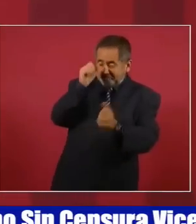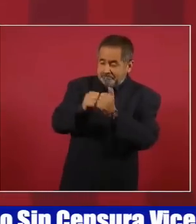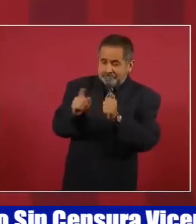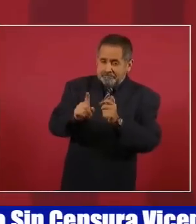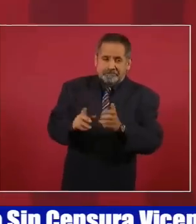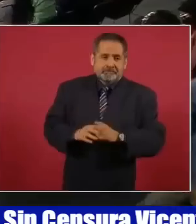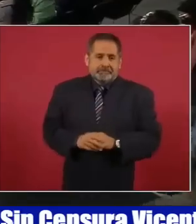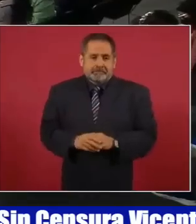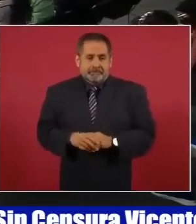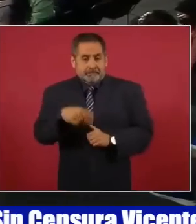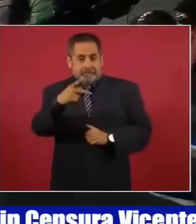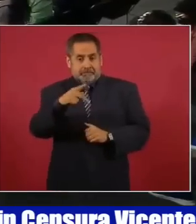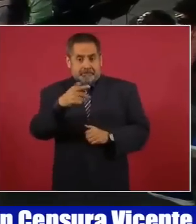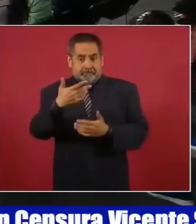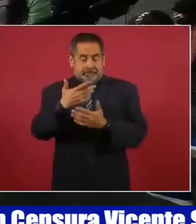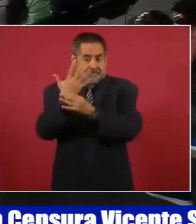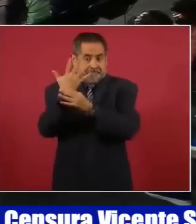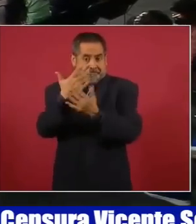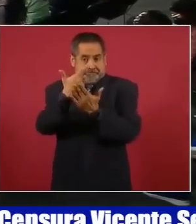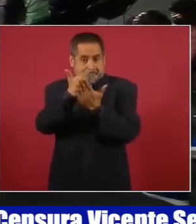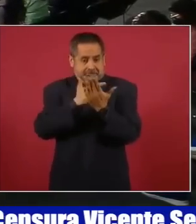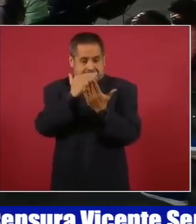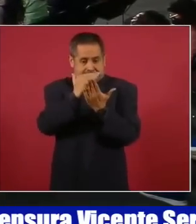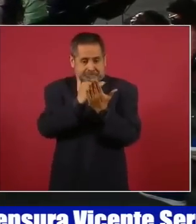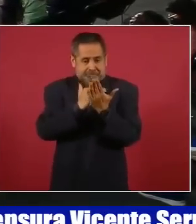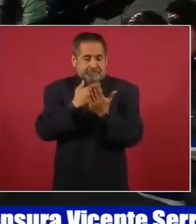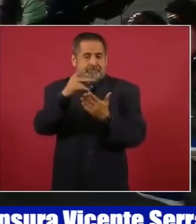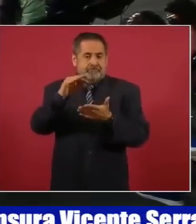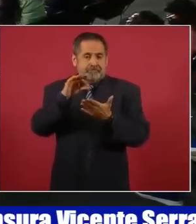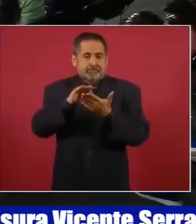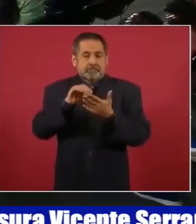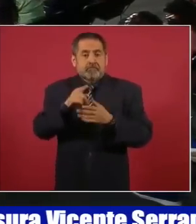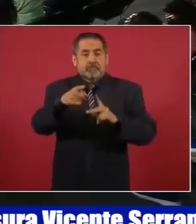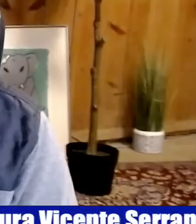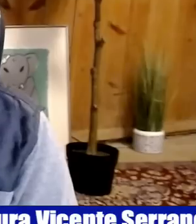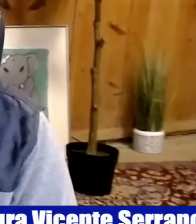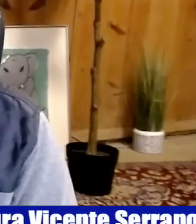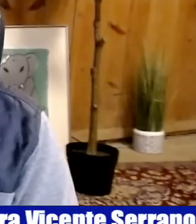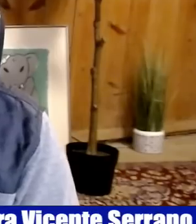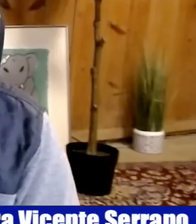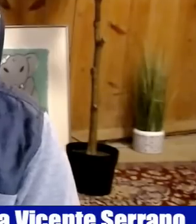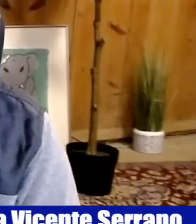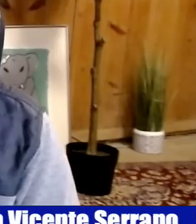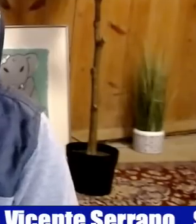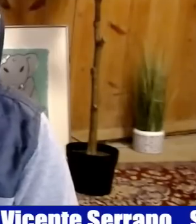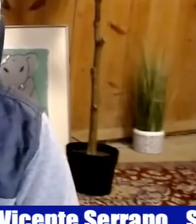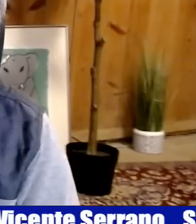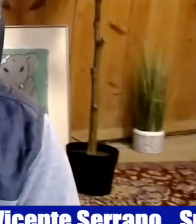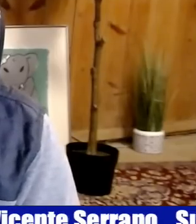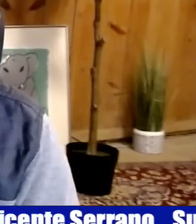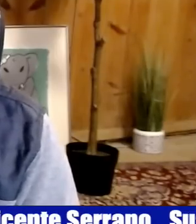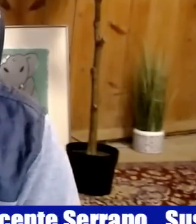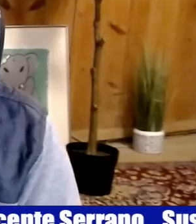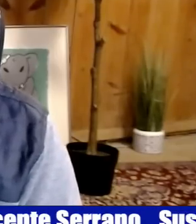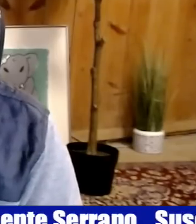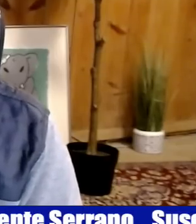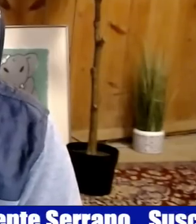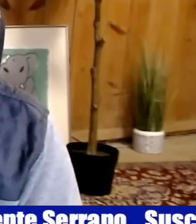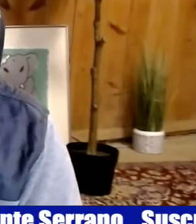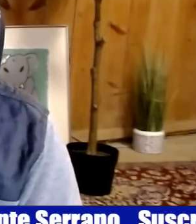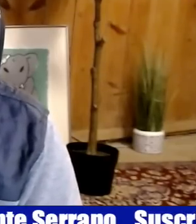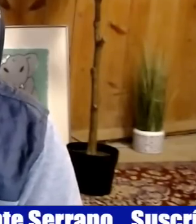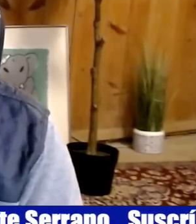con Ciro Gómez Leiva, con Carlos Loret de Mola, con López Dóriga, no han